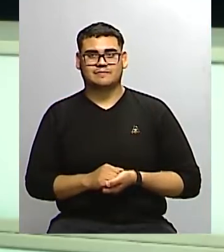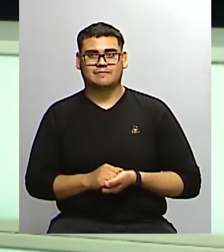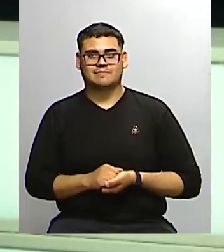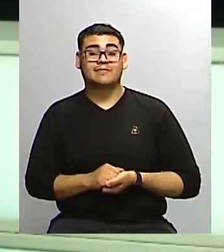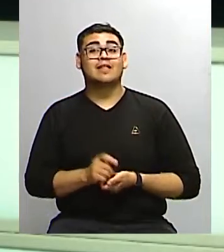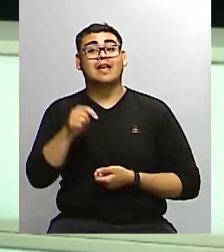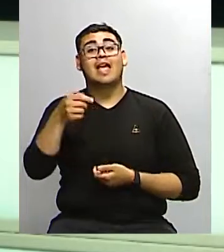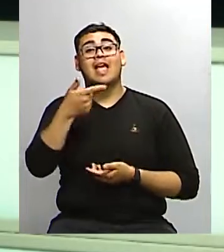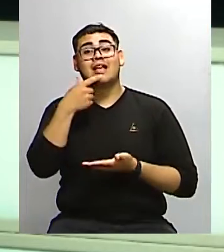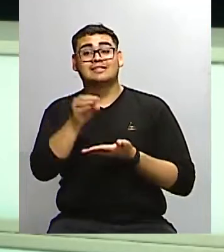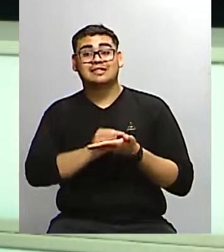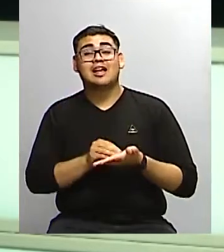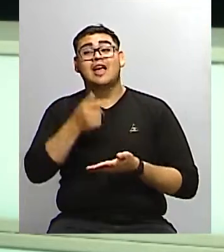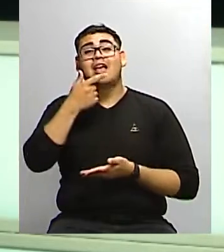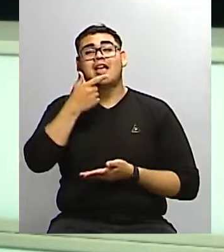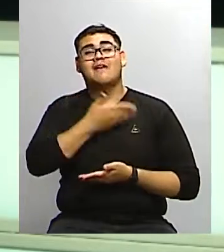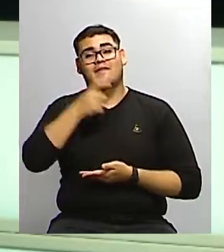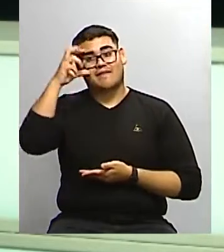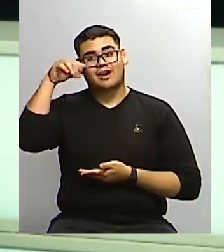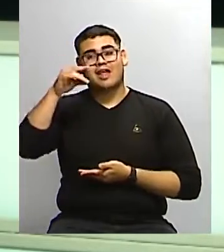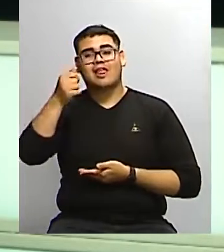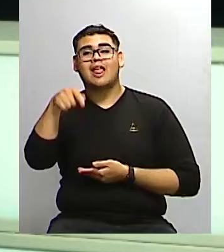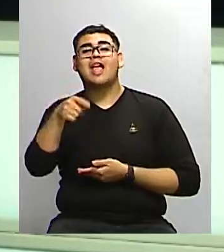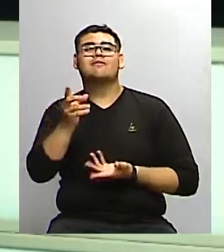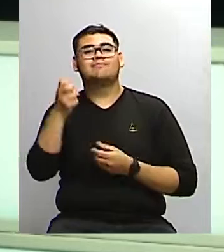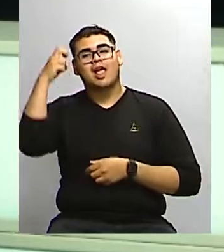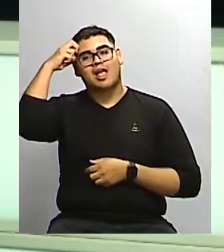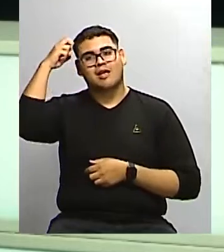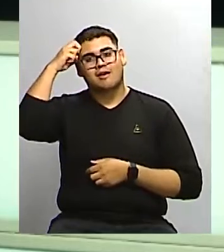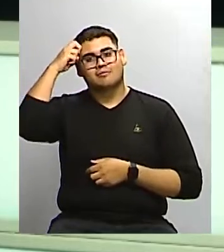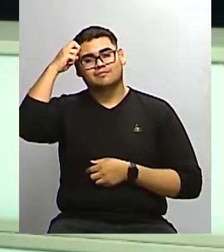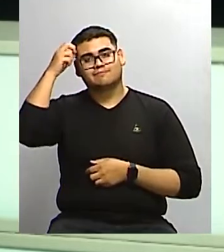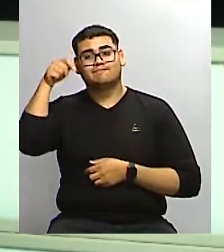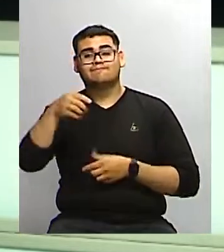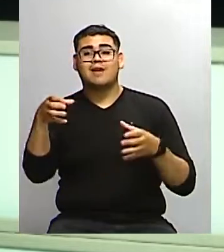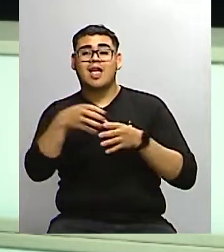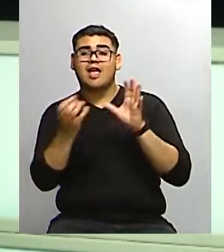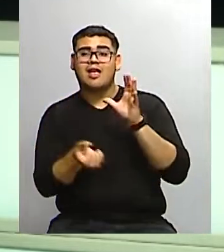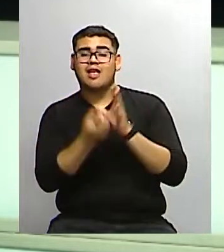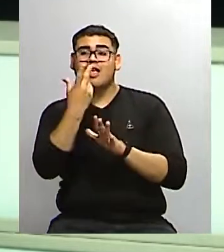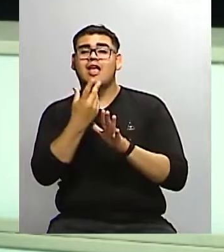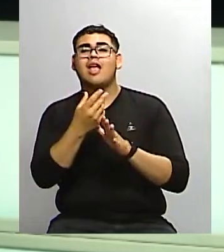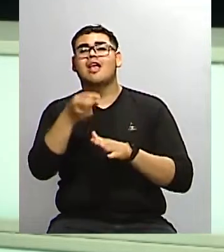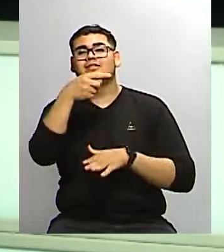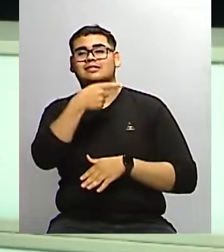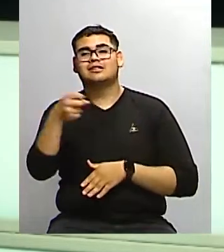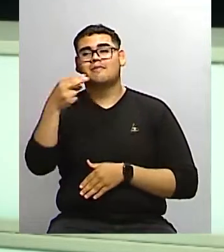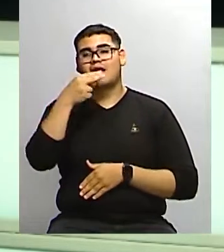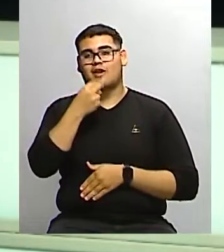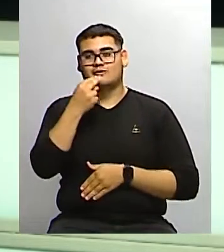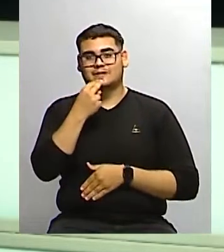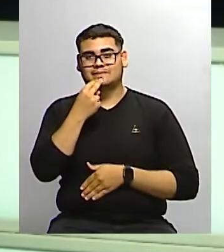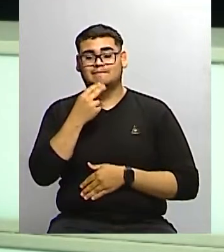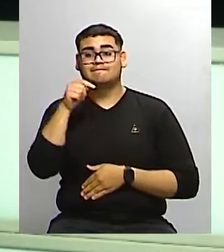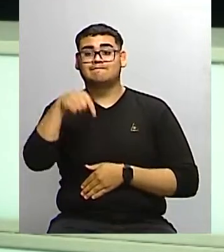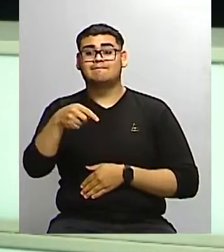pasaba la senadora Fernanda Sabadín del Frente Cambio Mendoza, autora de la ley provincial Semana Rosa, con nosotros aquí en Chat Político. Nos